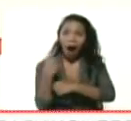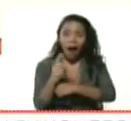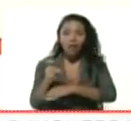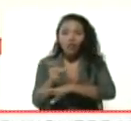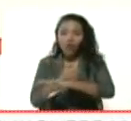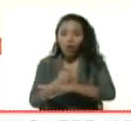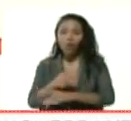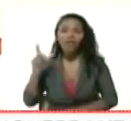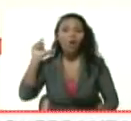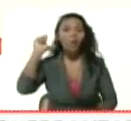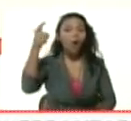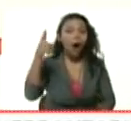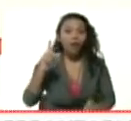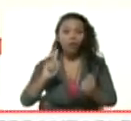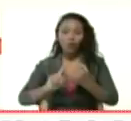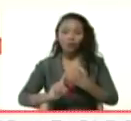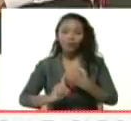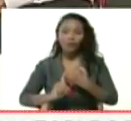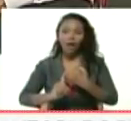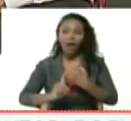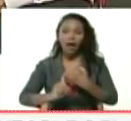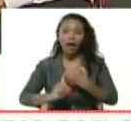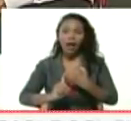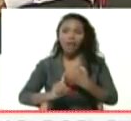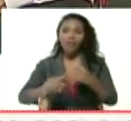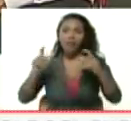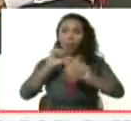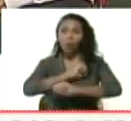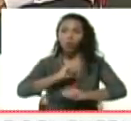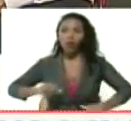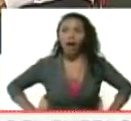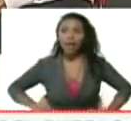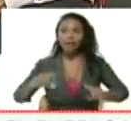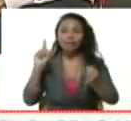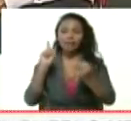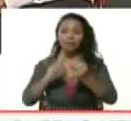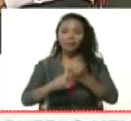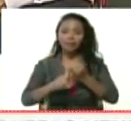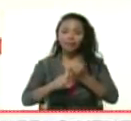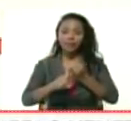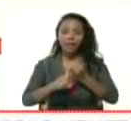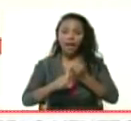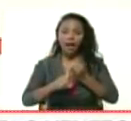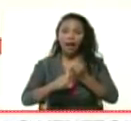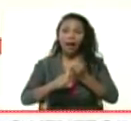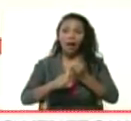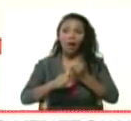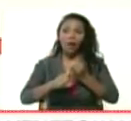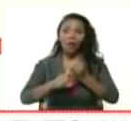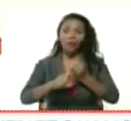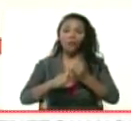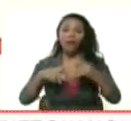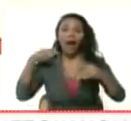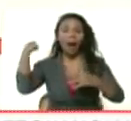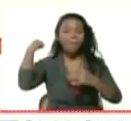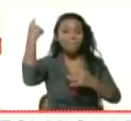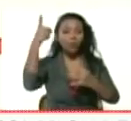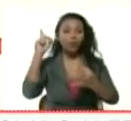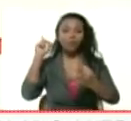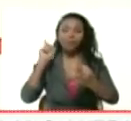de Guárico, José Vázquez, Rafael Calles de Portuguesa, Carrizales Rengifo, Ramón Carrizales de Apure. ¿Quién